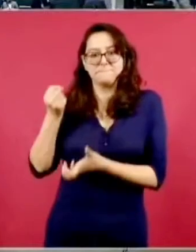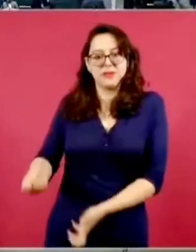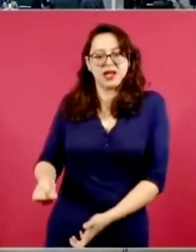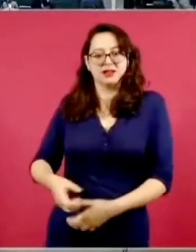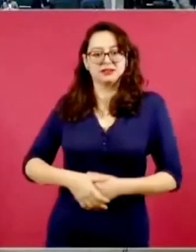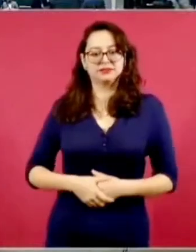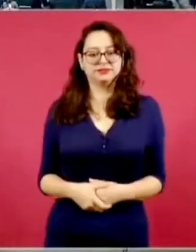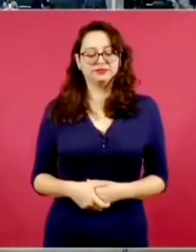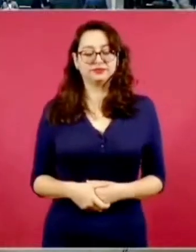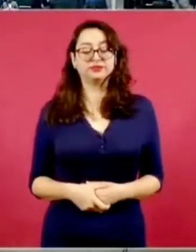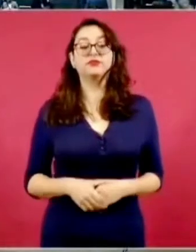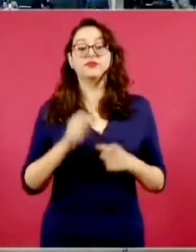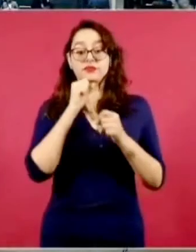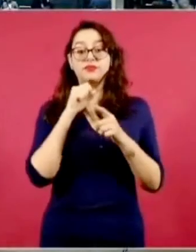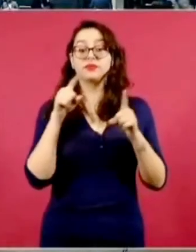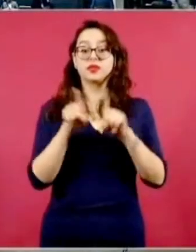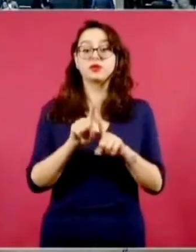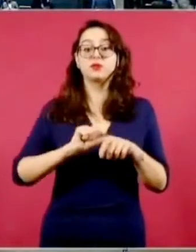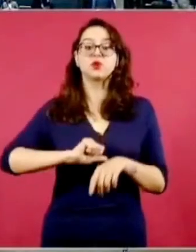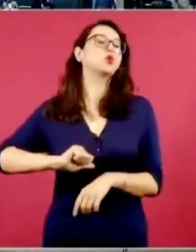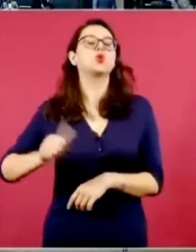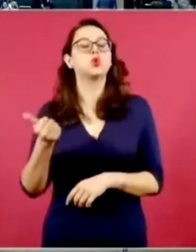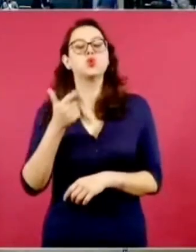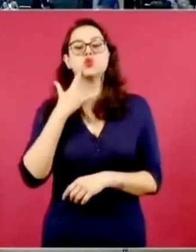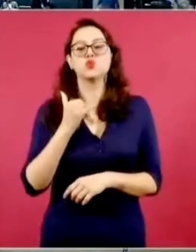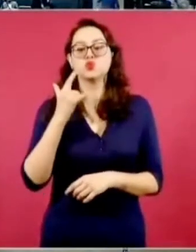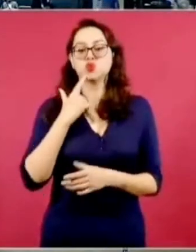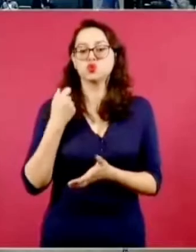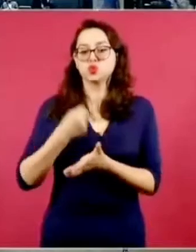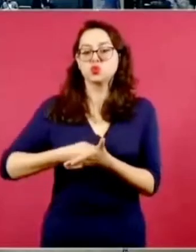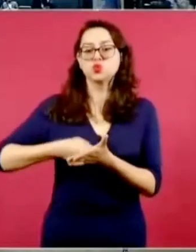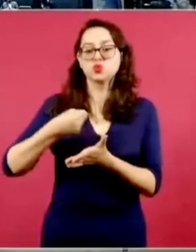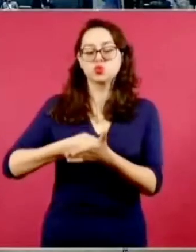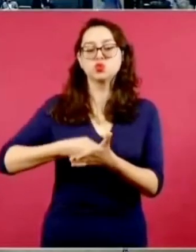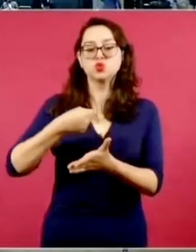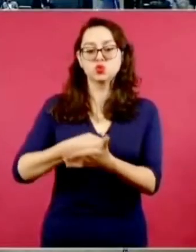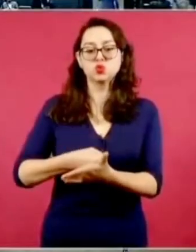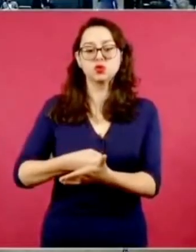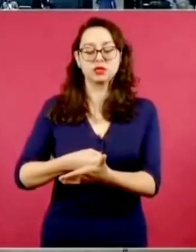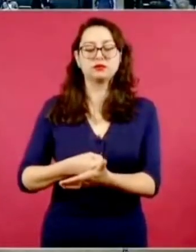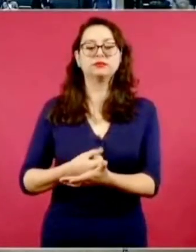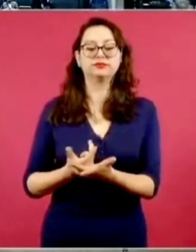que aportó, aunque todavía hay que corregir,